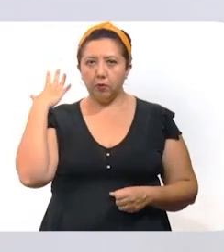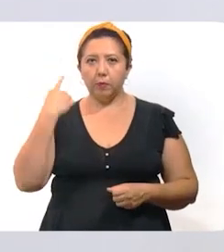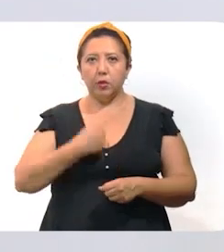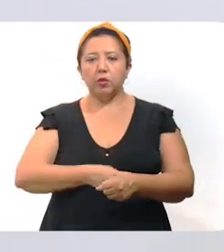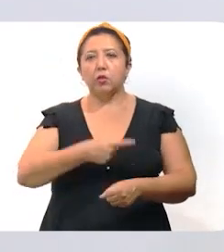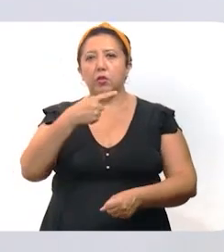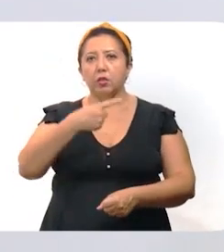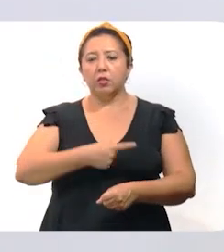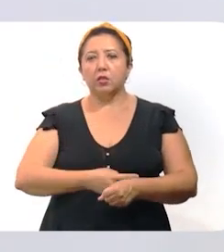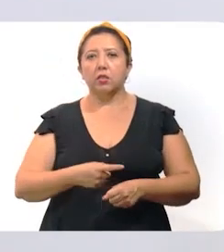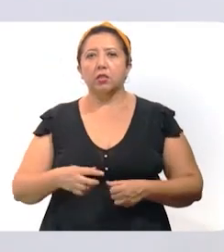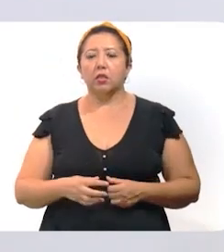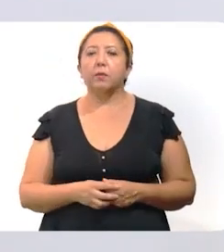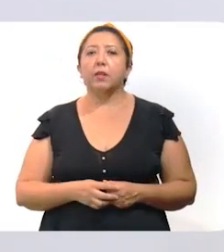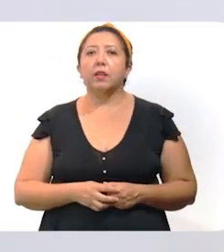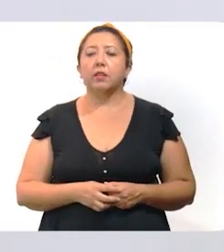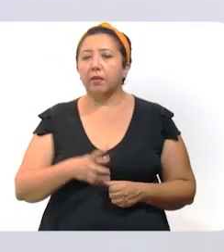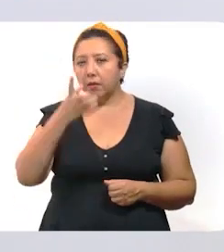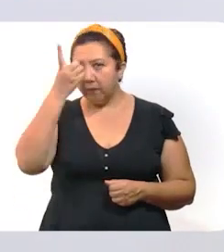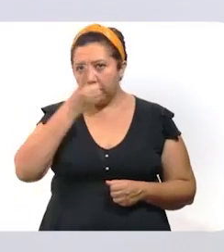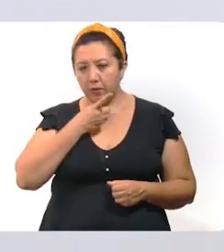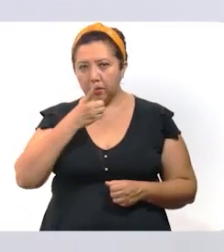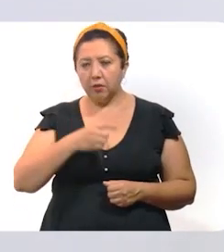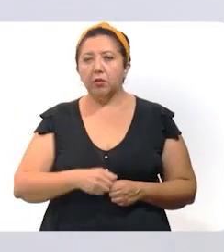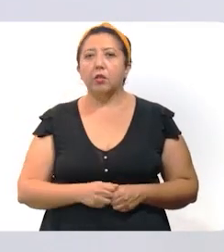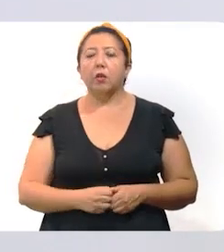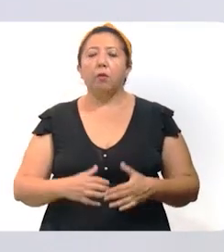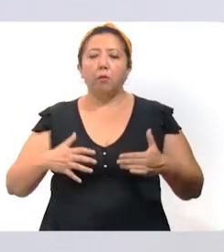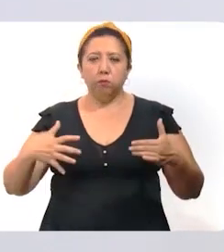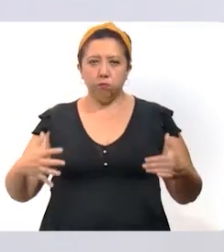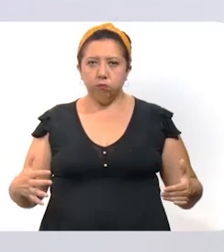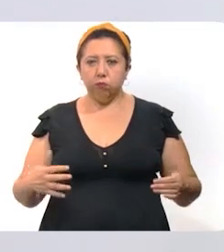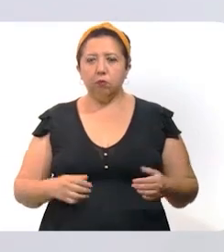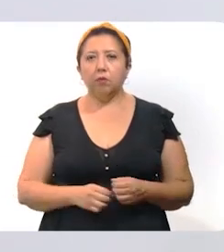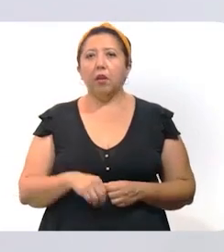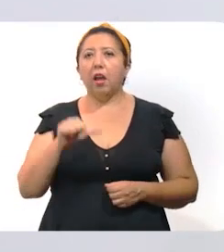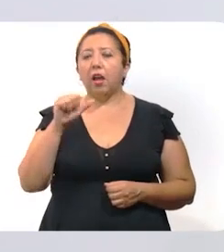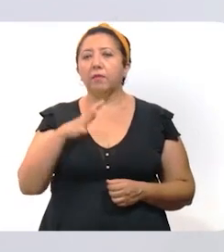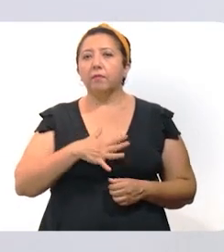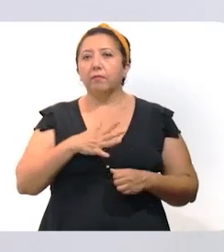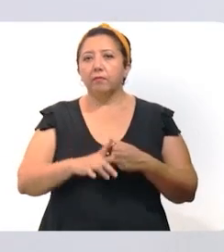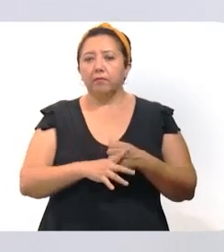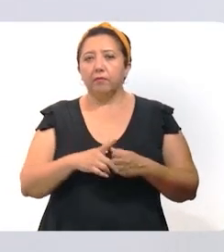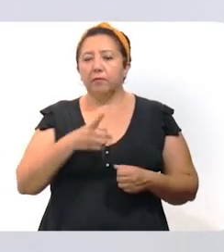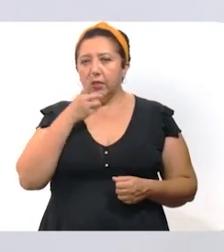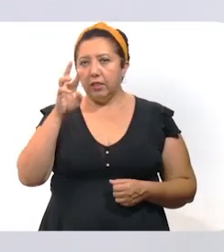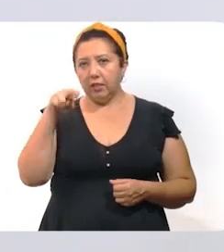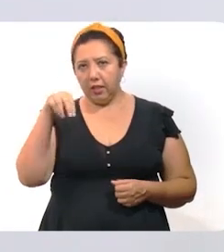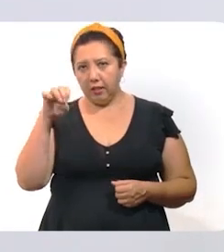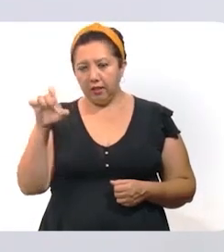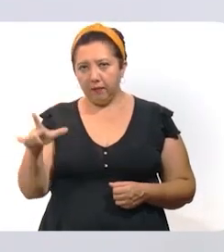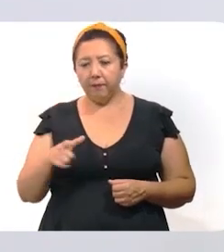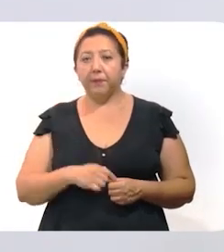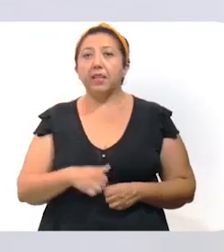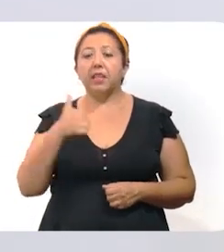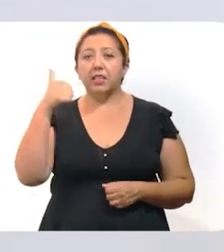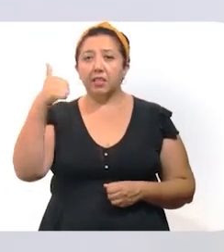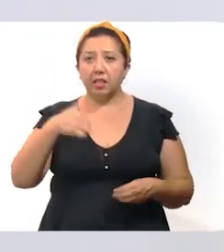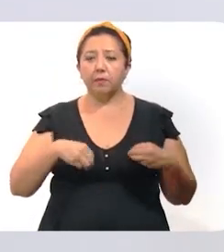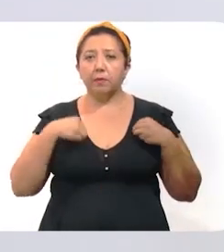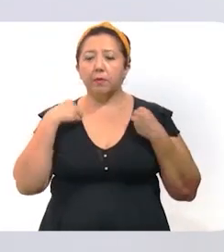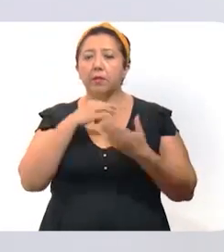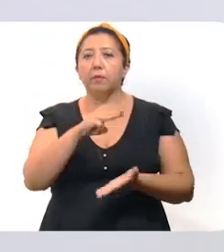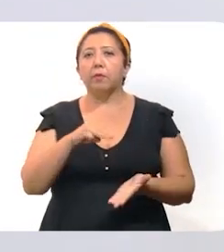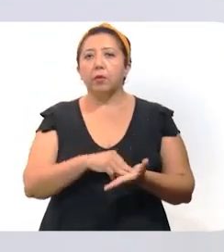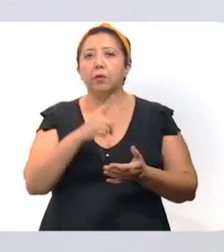enfermedades fueron hipertensión arterial sistémica, diabetes mellitus, obesidad, asma e insuficiencia renal crónica. 6 residían